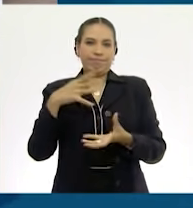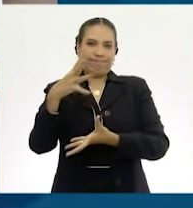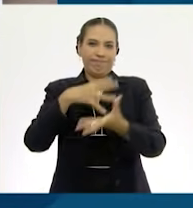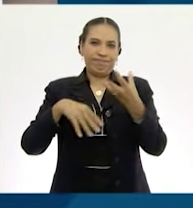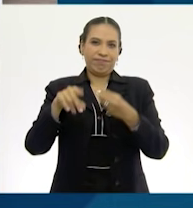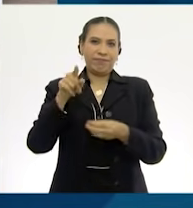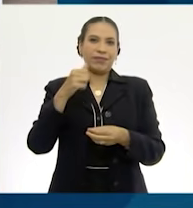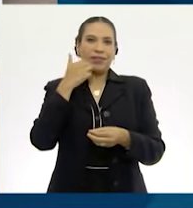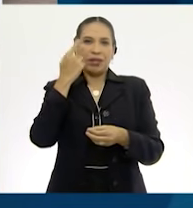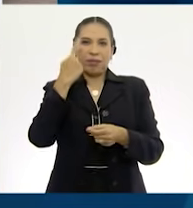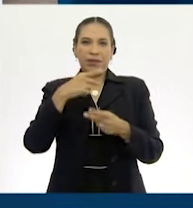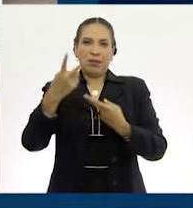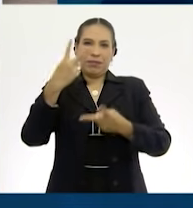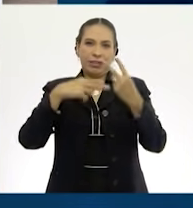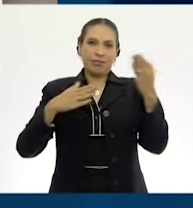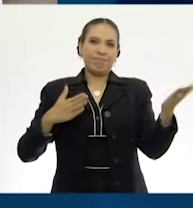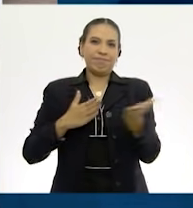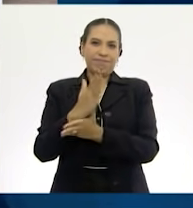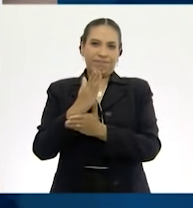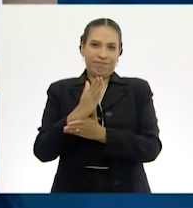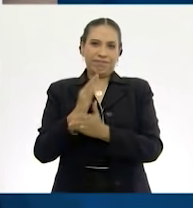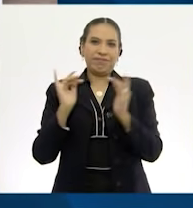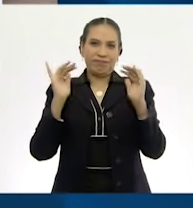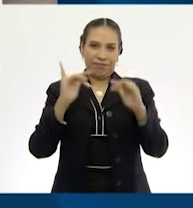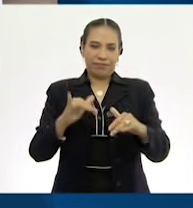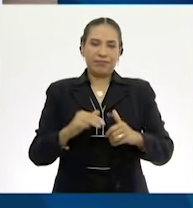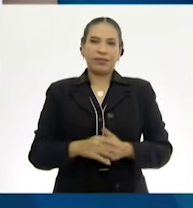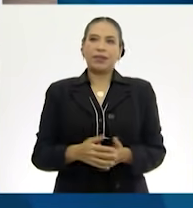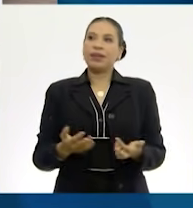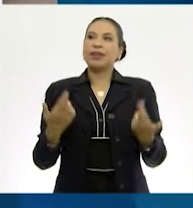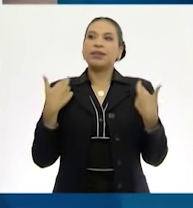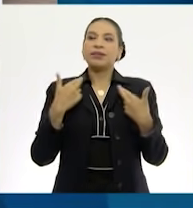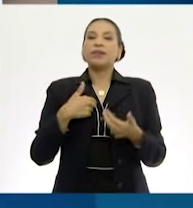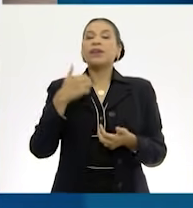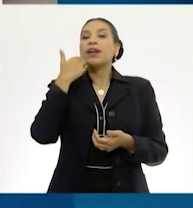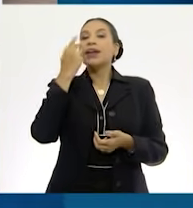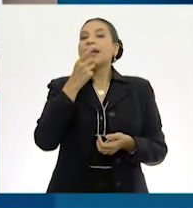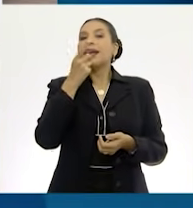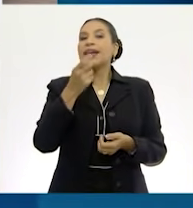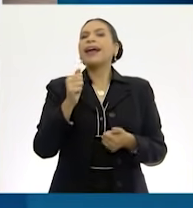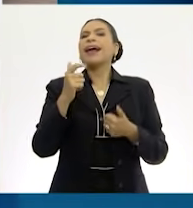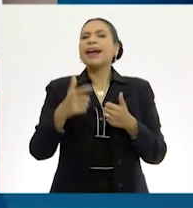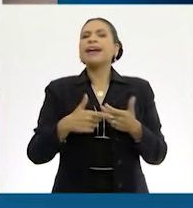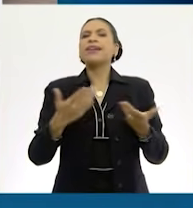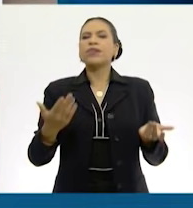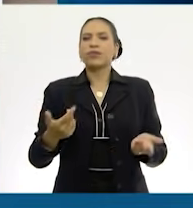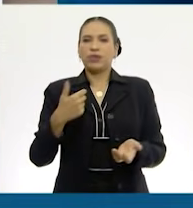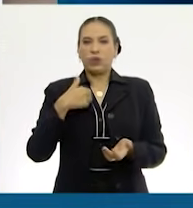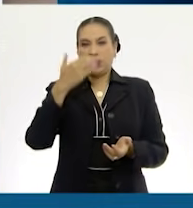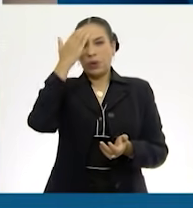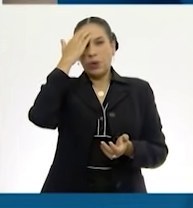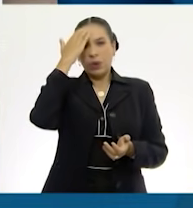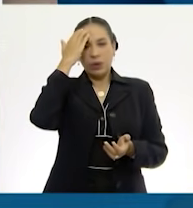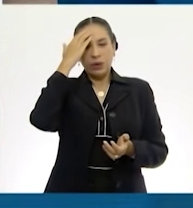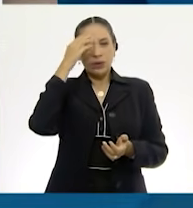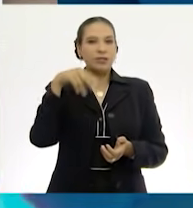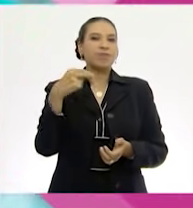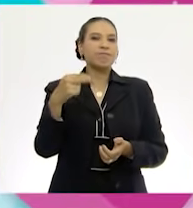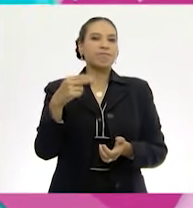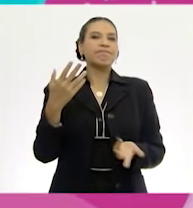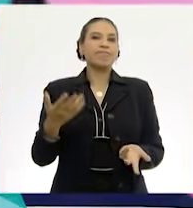una justificación para venir a invadir. Maestra, yo quiero decir algo que yo conozco sobre el